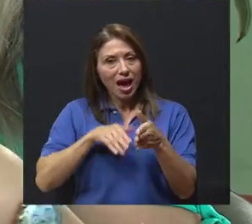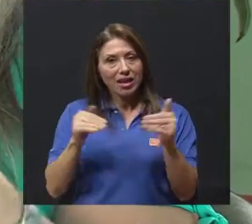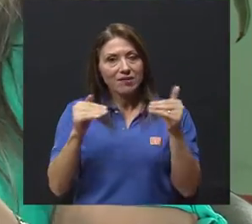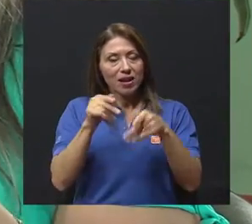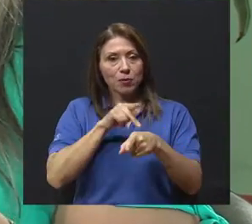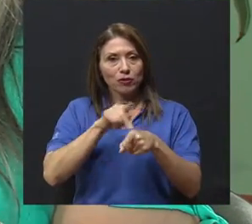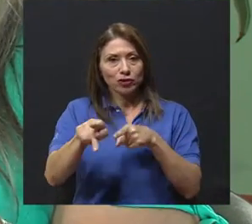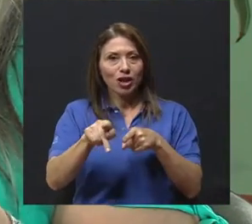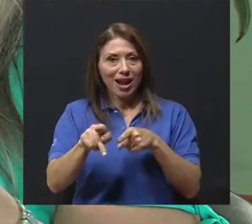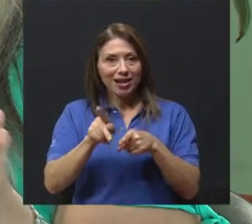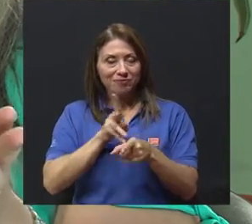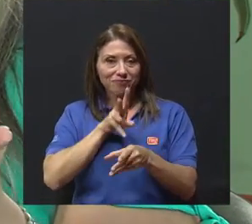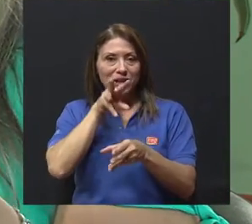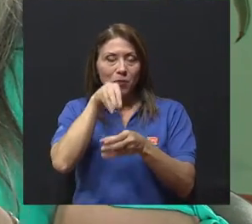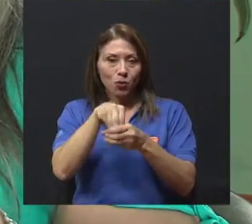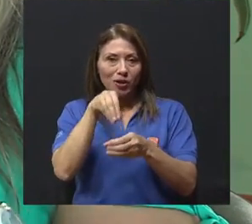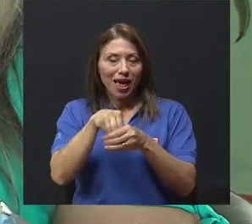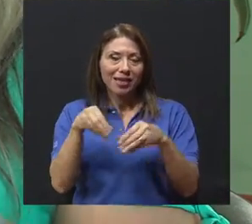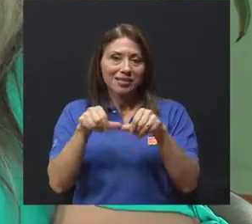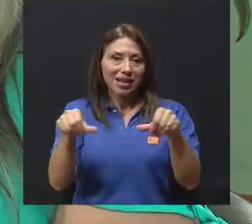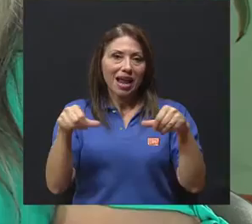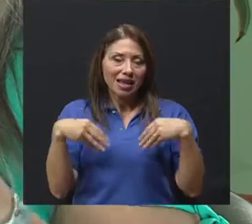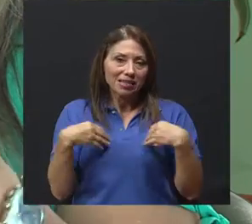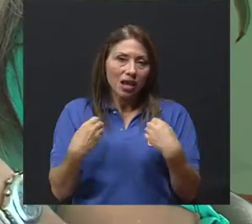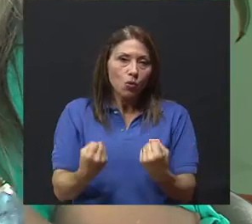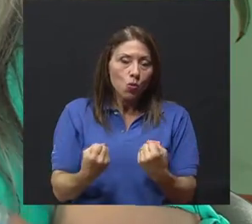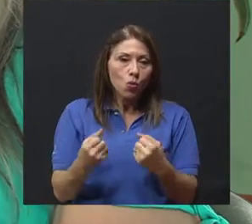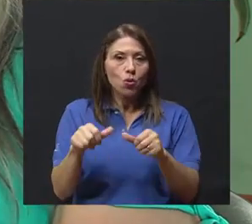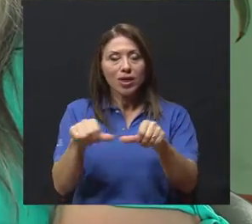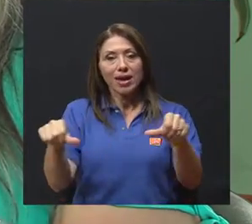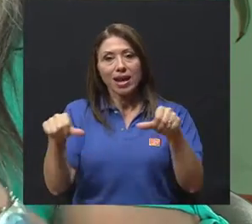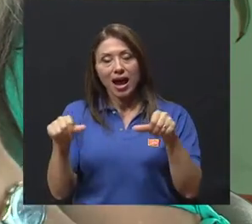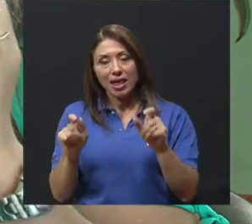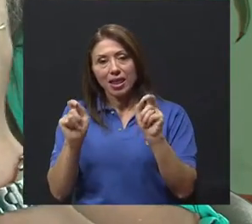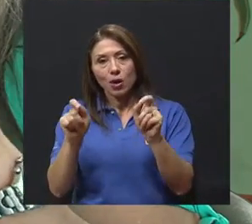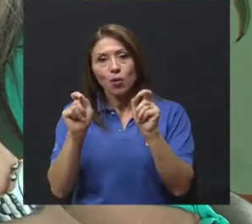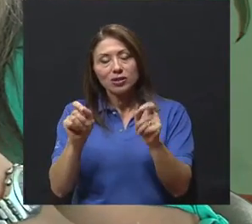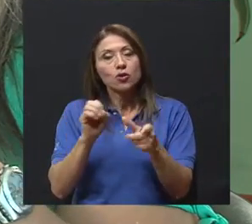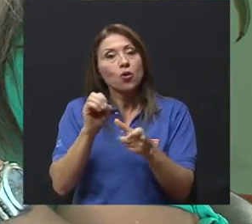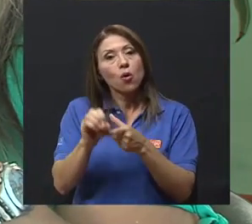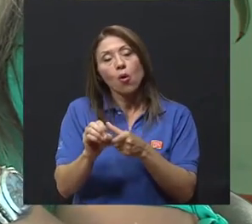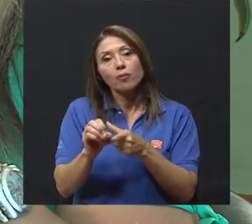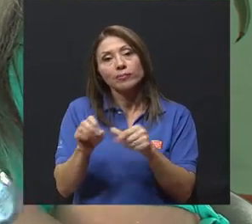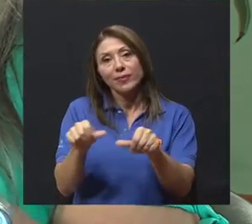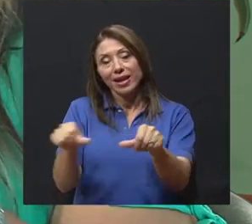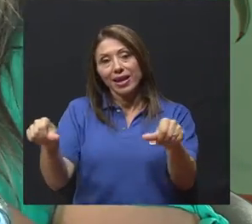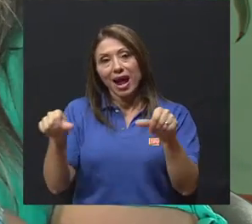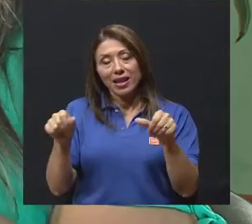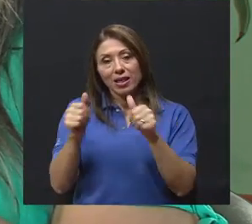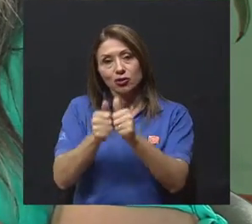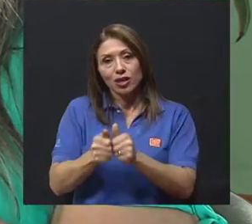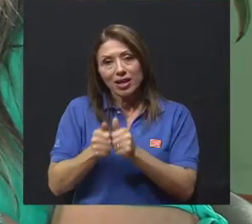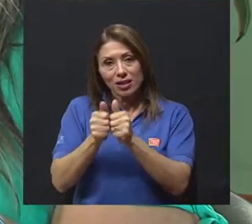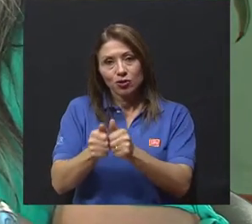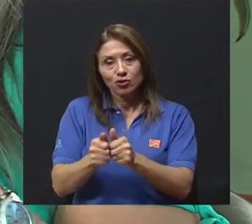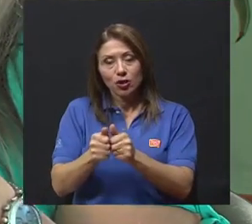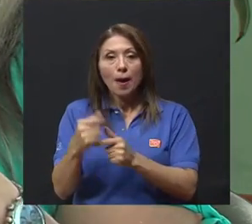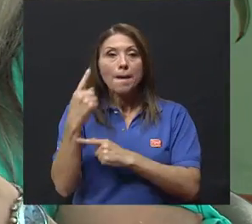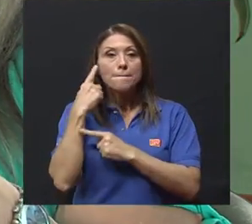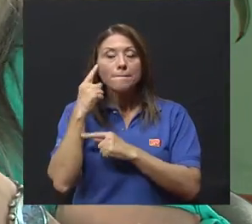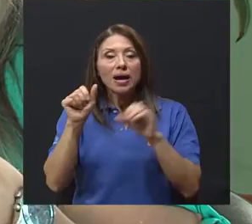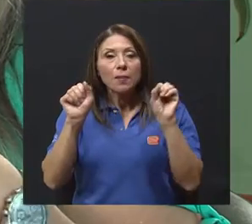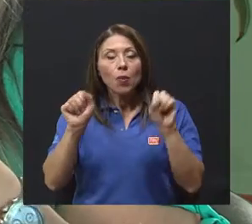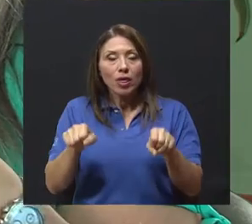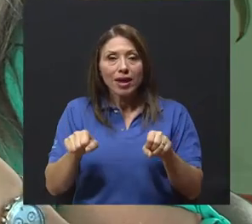profesional digamos que estén involucrados en el área de la salud en el área de la educación o esté en el área de los equinos para